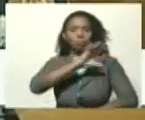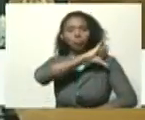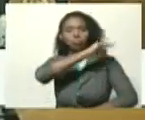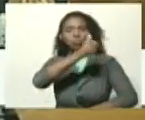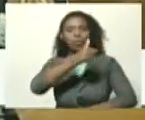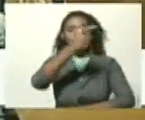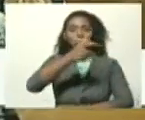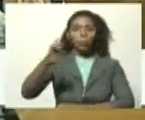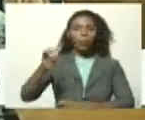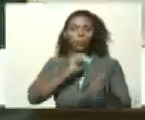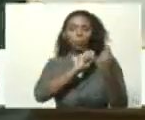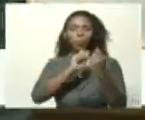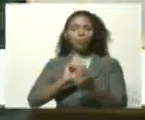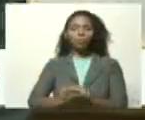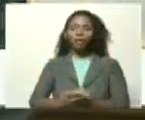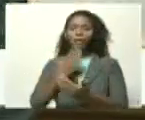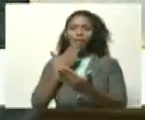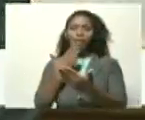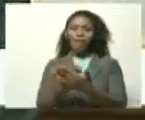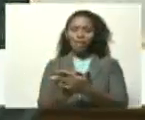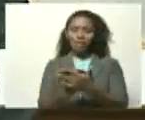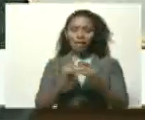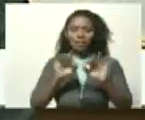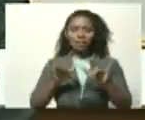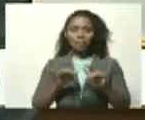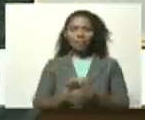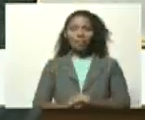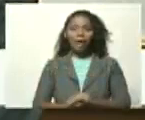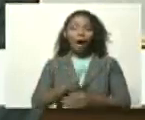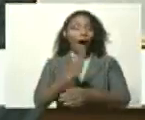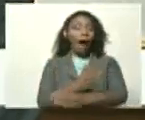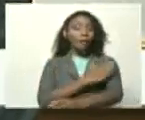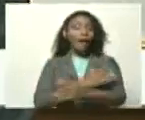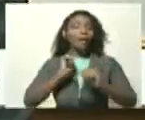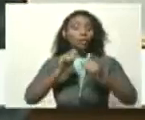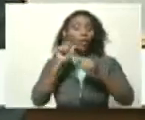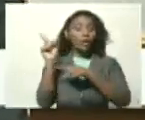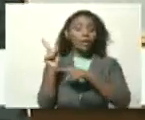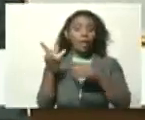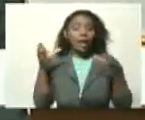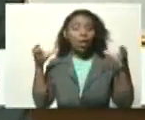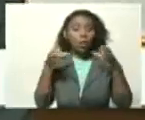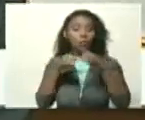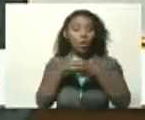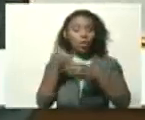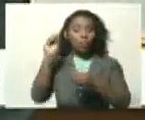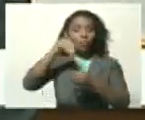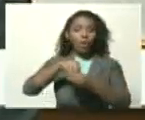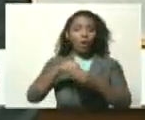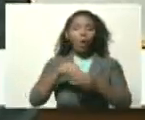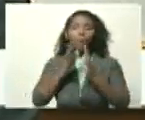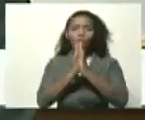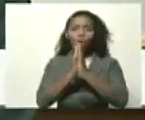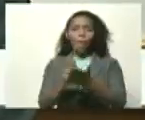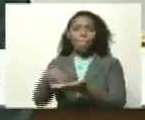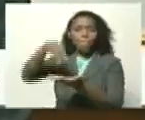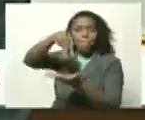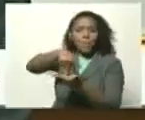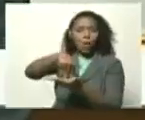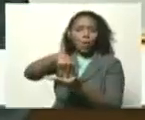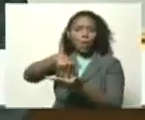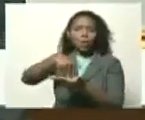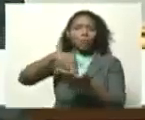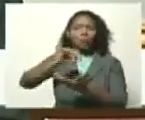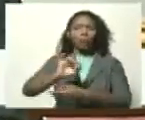debate. Gracias, secretaria. Antes de dar inicio a esta sesión de instalación, por favor nos ponemos de pie para escuchar las